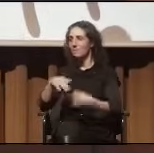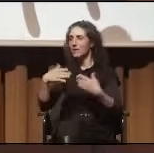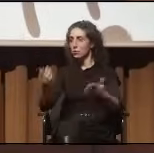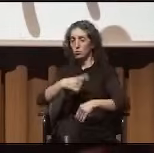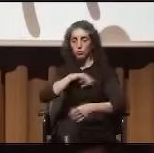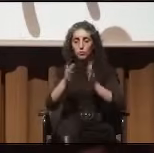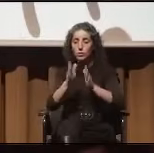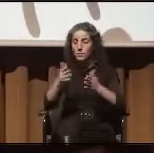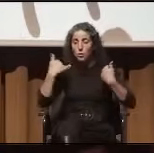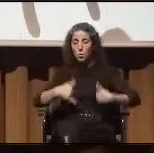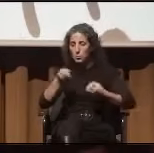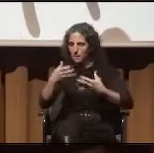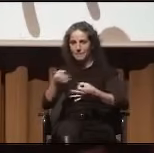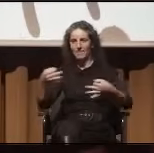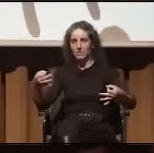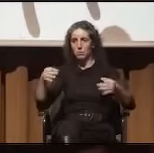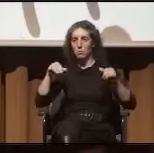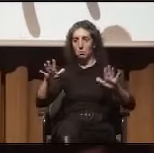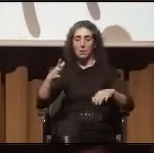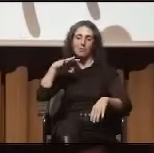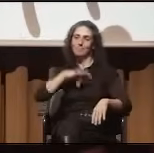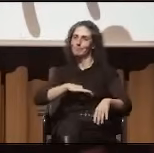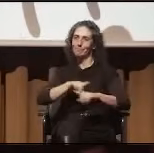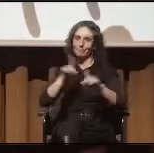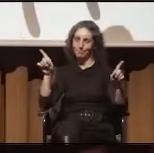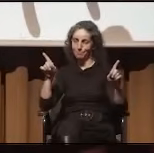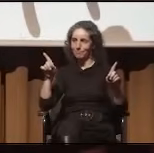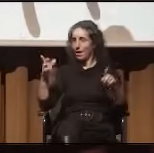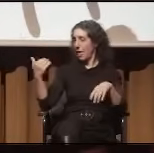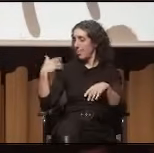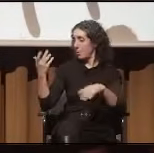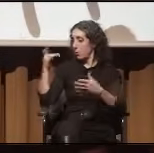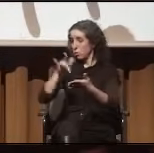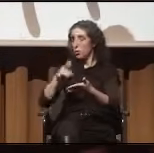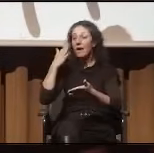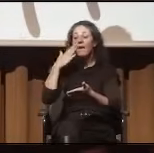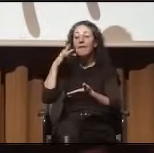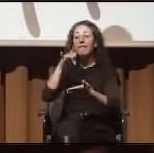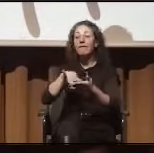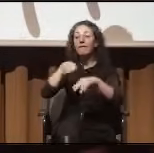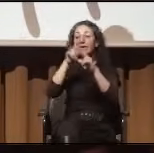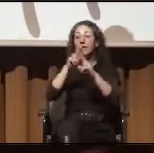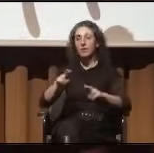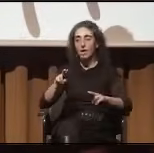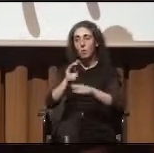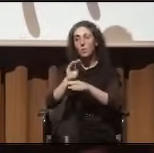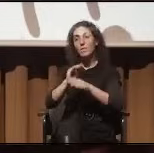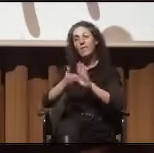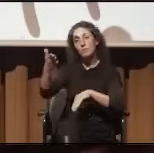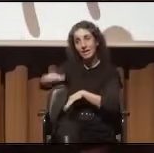cuerpo, pero no la persona. Entonces, el otro día, era el Día Internacional de los Cuidados Paliativos, estuve en Madrid, en el Caixa Forum, y una